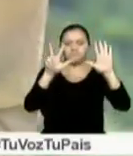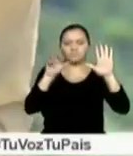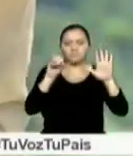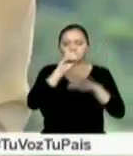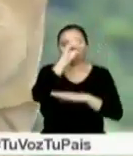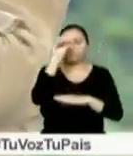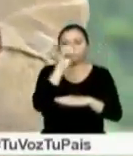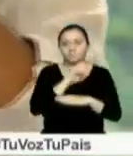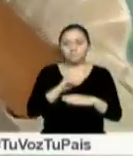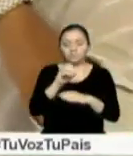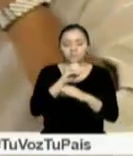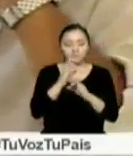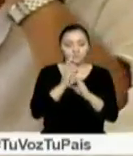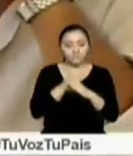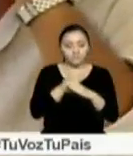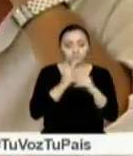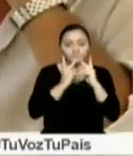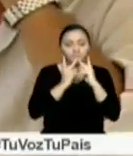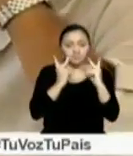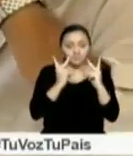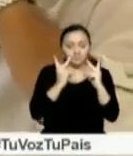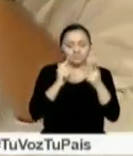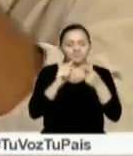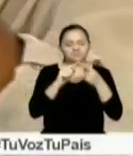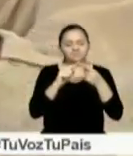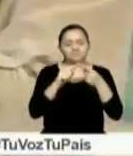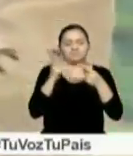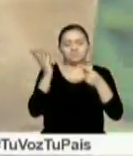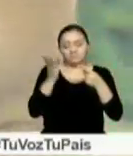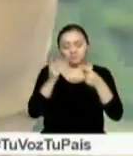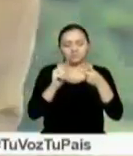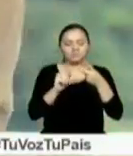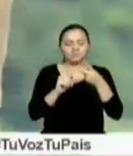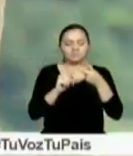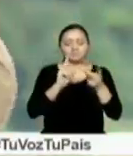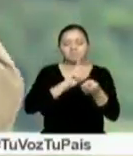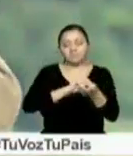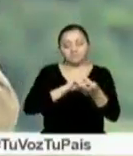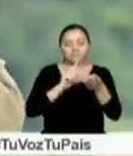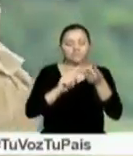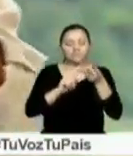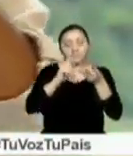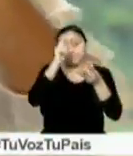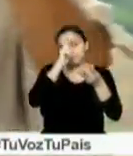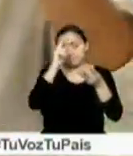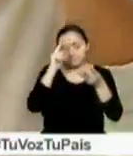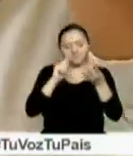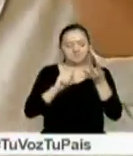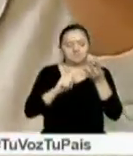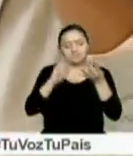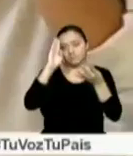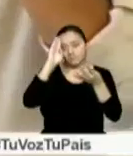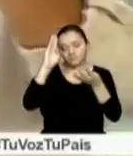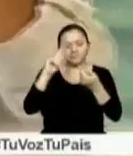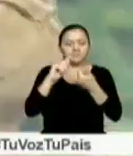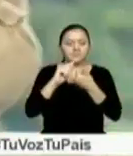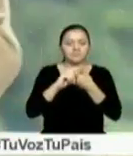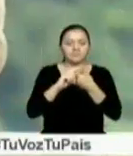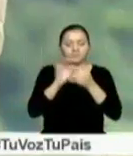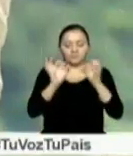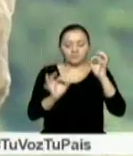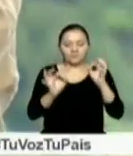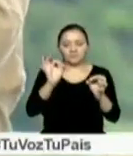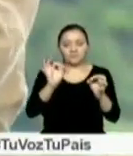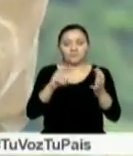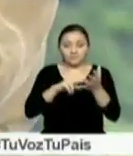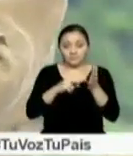servidores públicos o son maestros o son médicos o son enfermeras o Son policías o son trabajadores del sistema